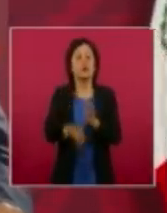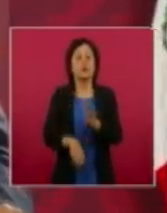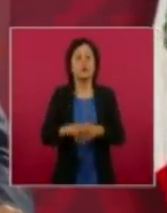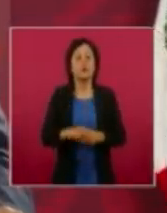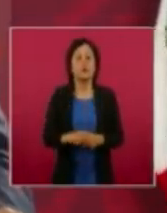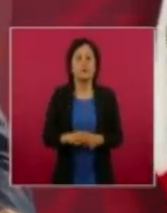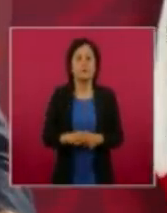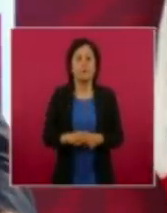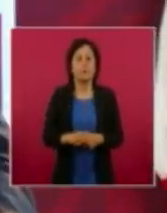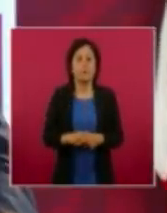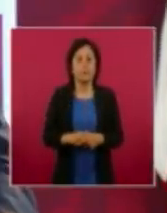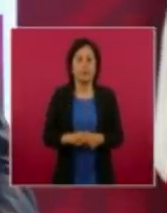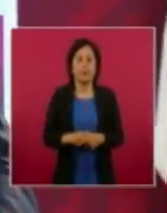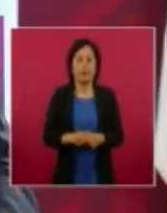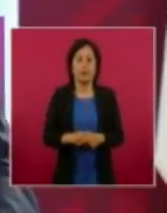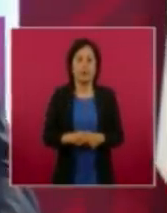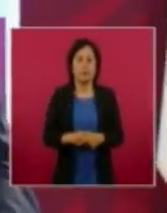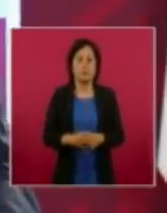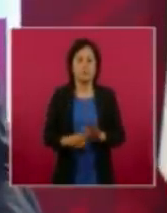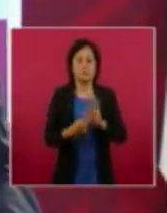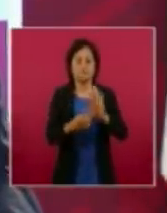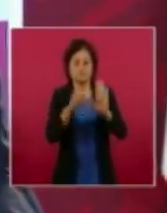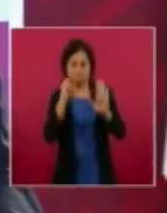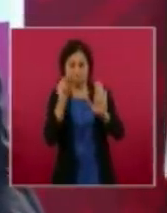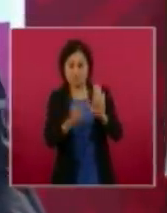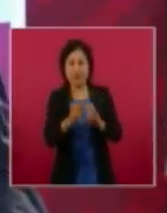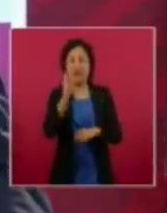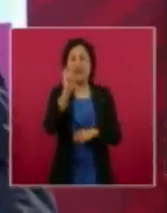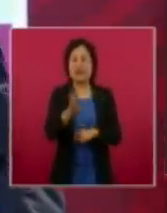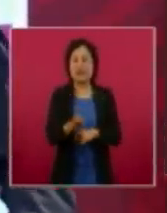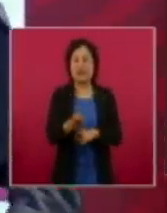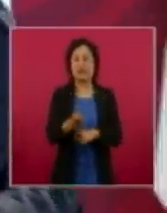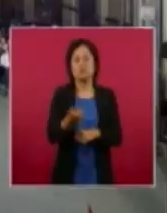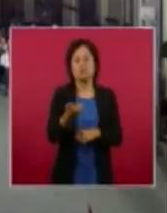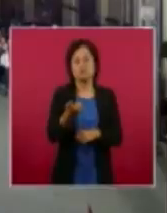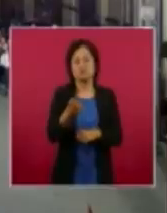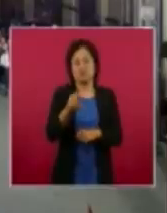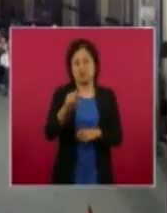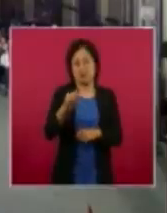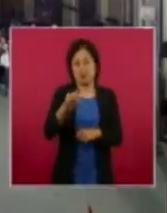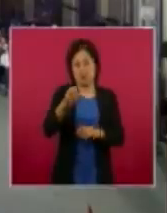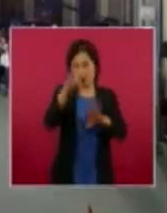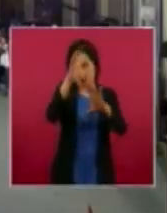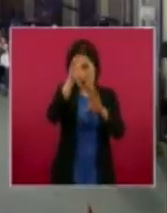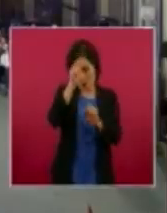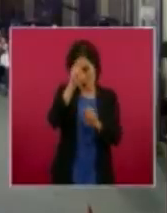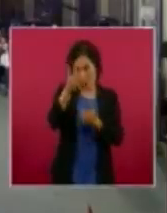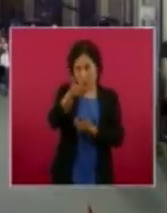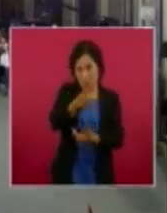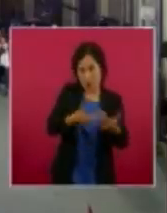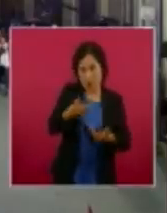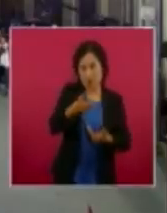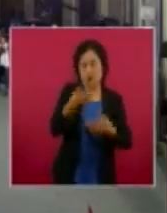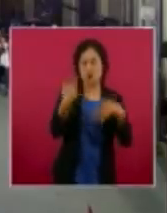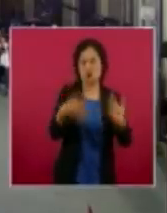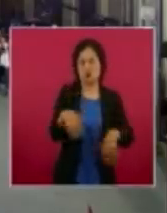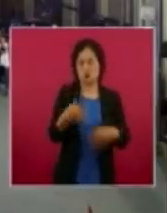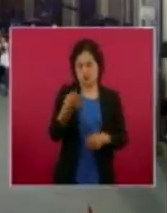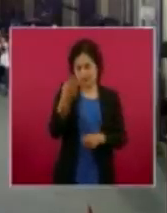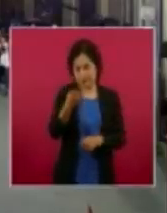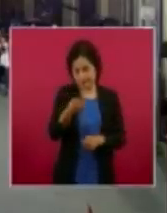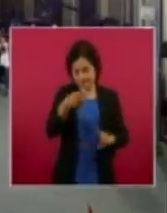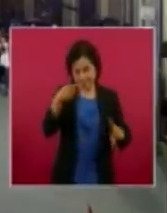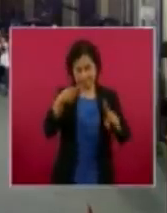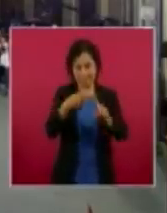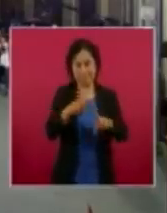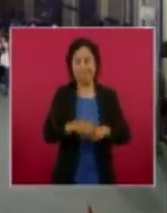mexicanos en el mundo, es el segundo y hasta primero socio comercial de